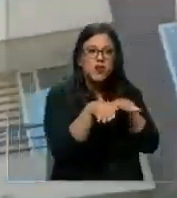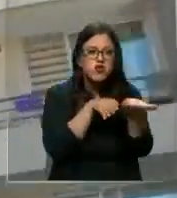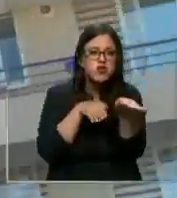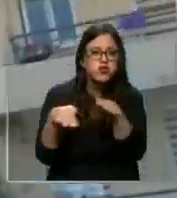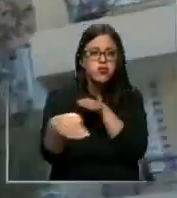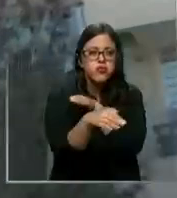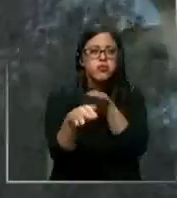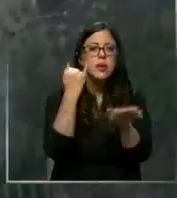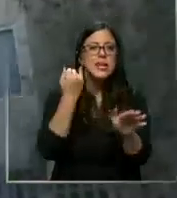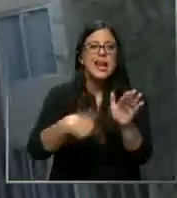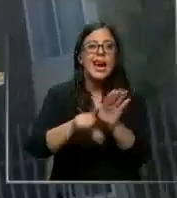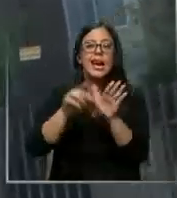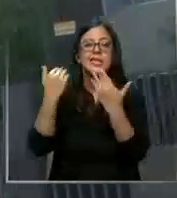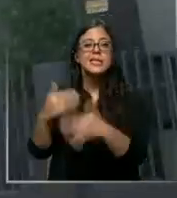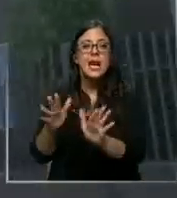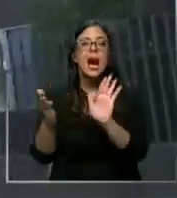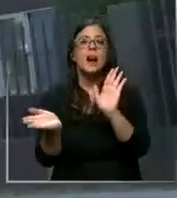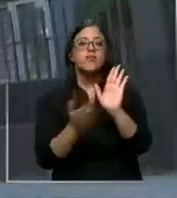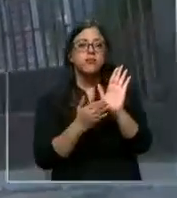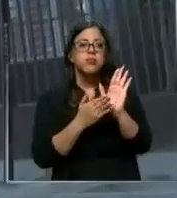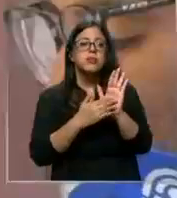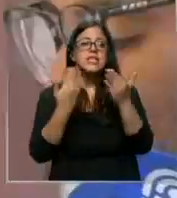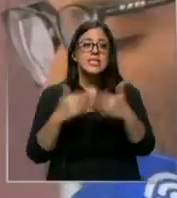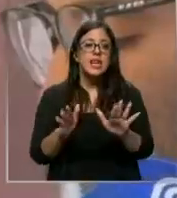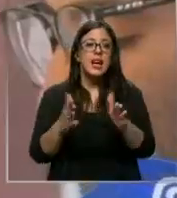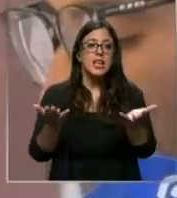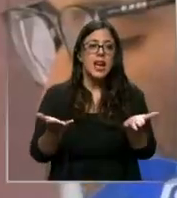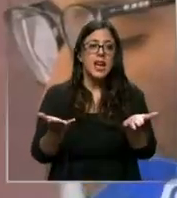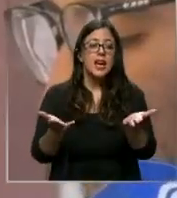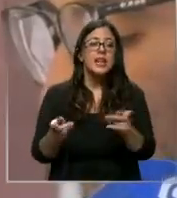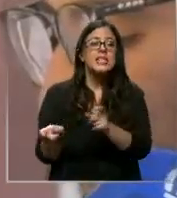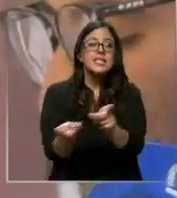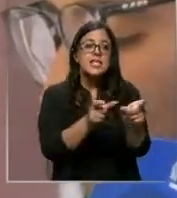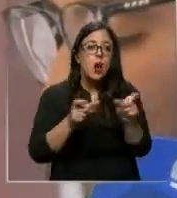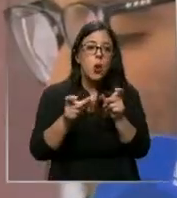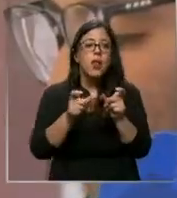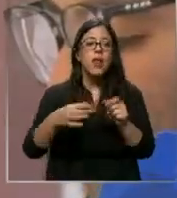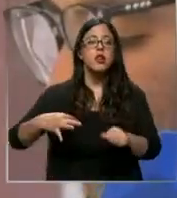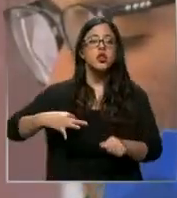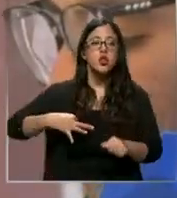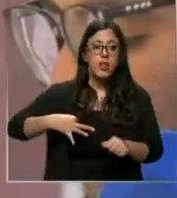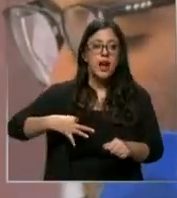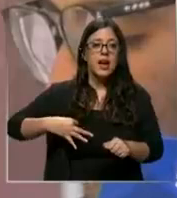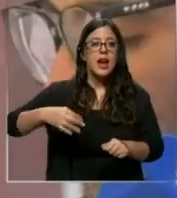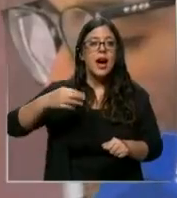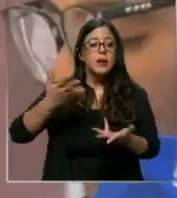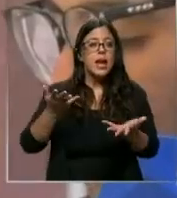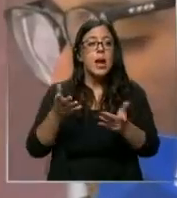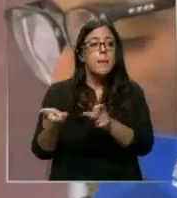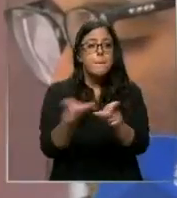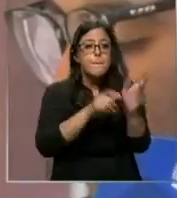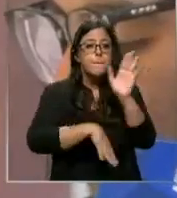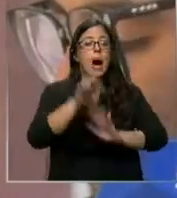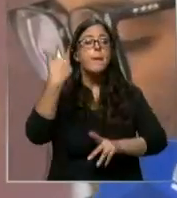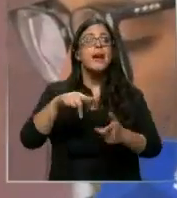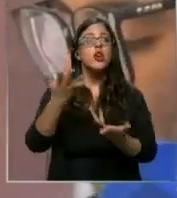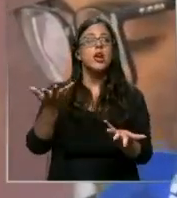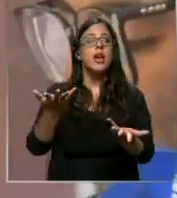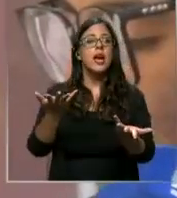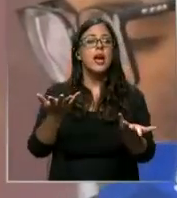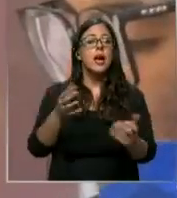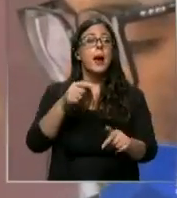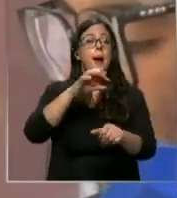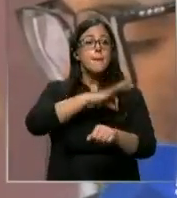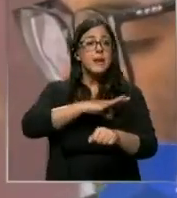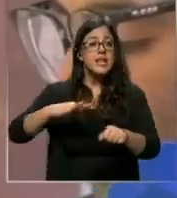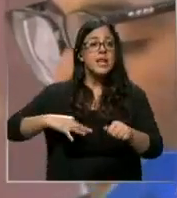Tenemos los antecedentes, hemos instruido a la Dirección de Seguridad Ciudadana para que refuerce los patrullajes, pero quien tiene la facultad es la policía, el Ministerio del Interior y